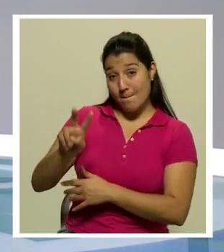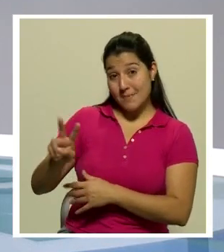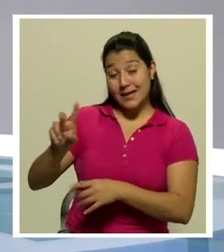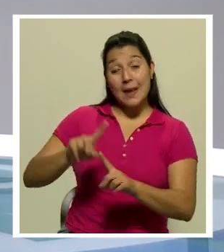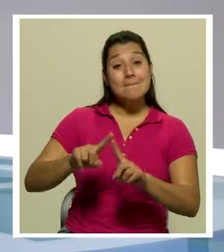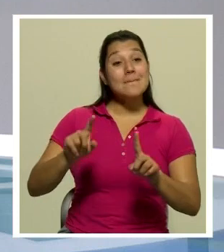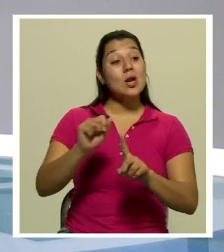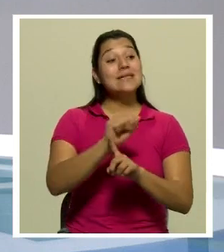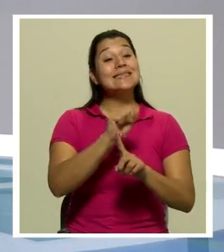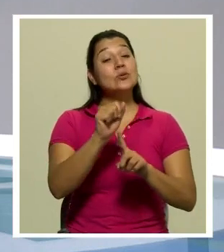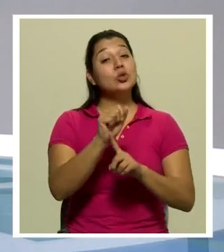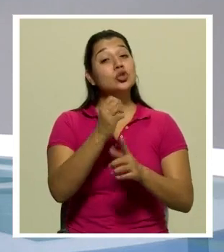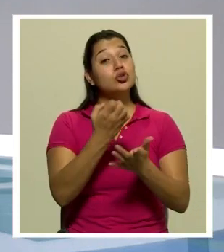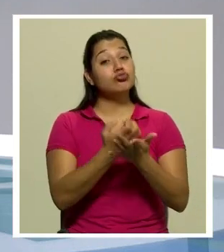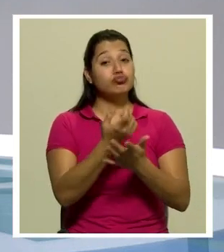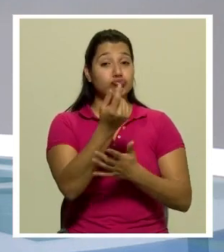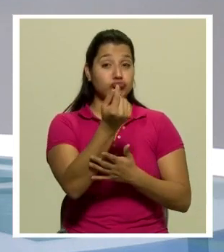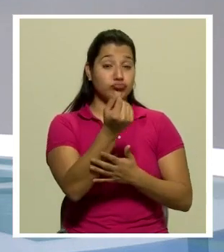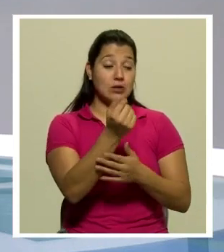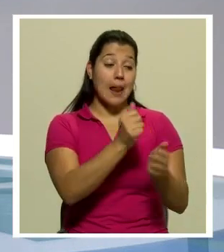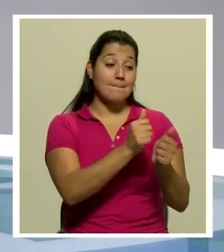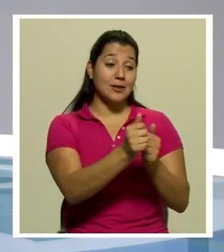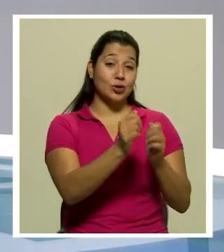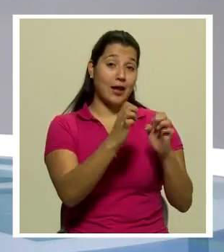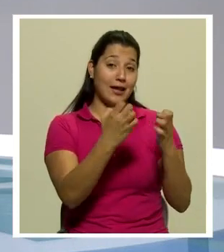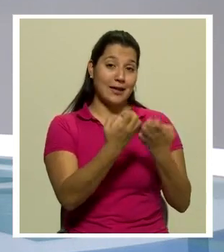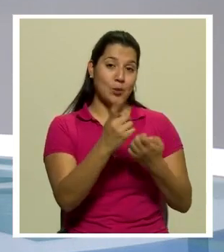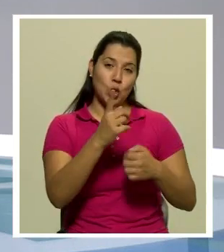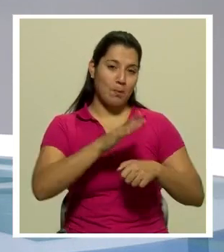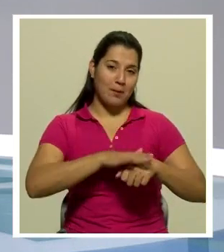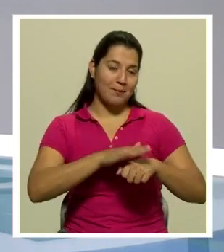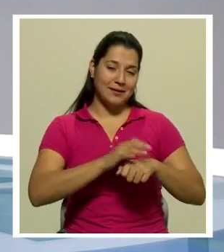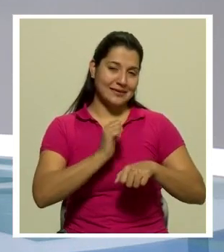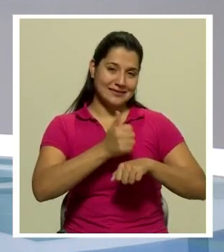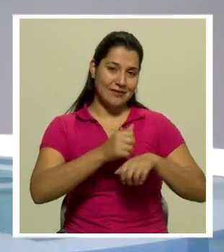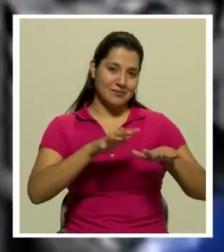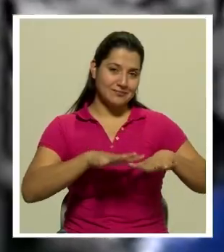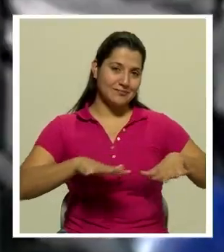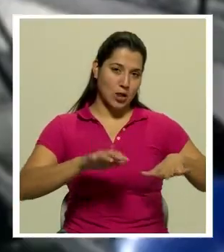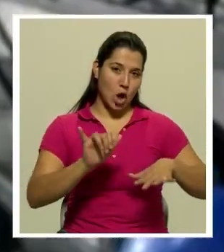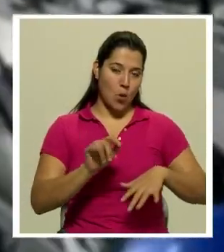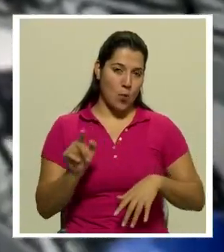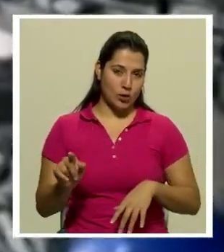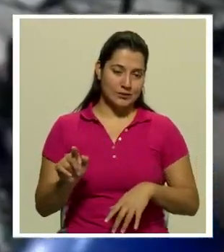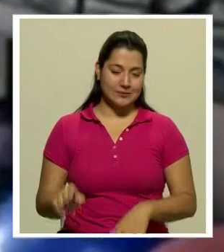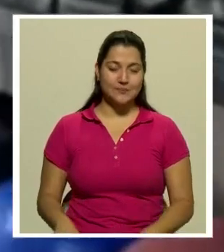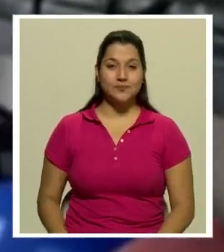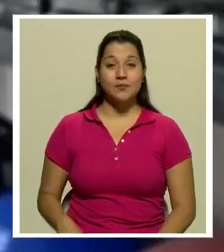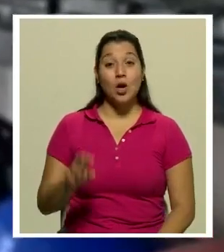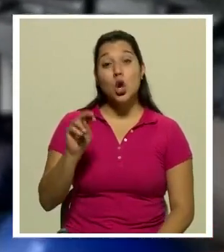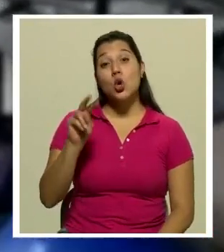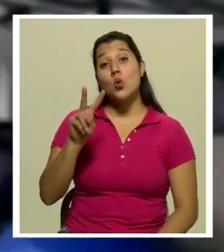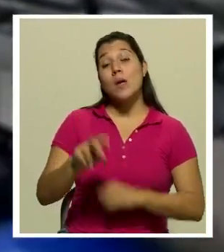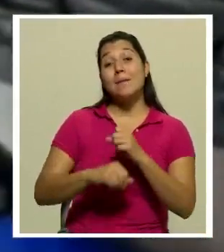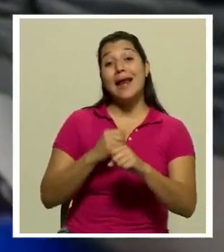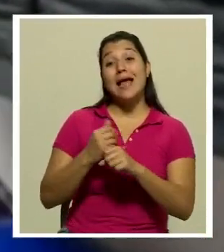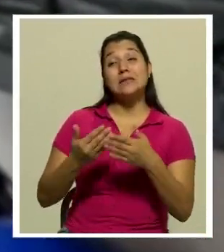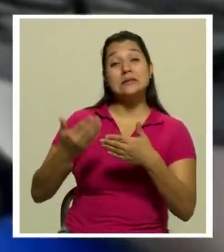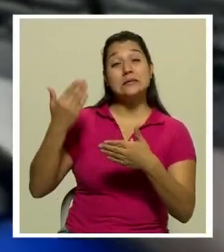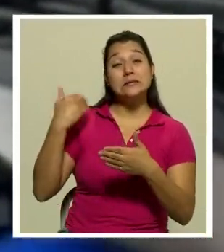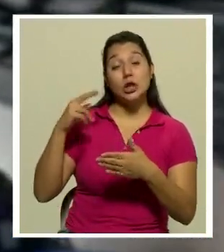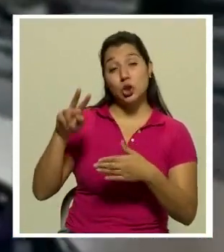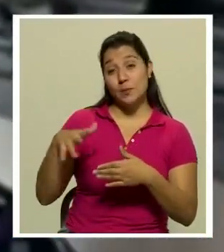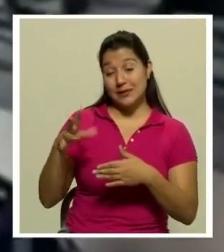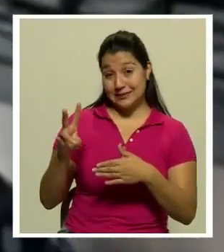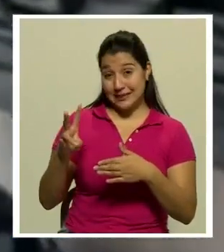la mayoría de los clubes no permite un desarrollo a ese nivel. En noviembre del 2017, la Asamblea